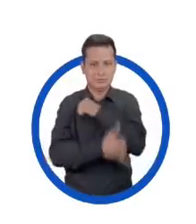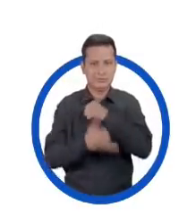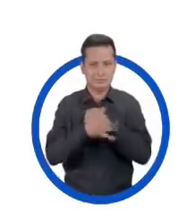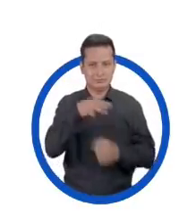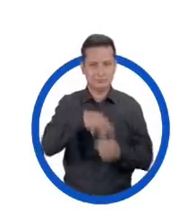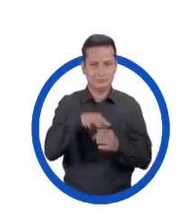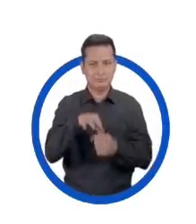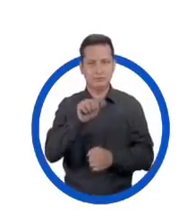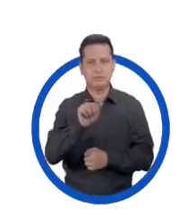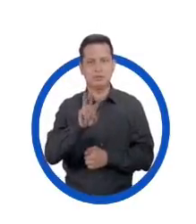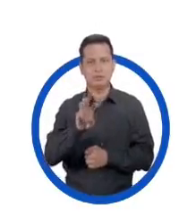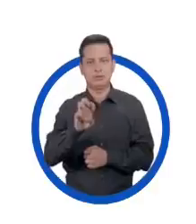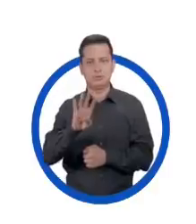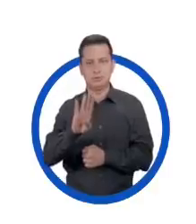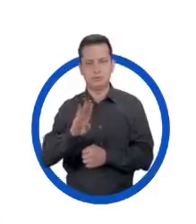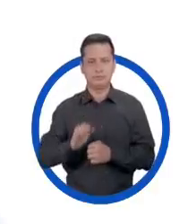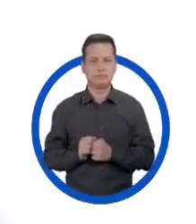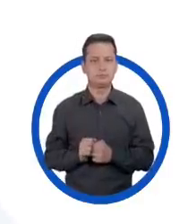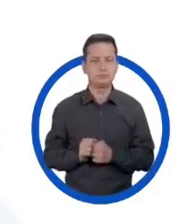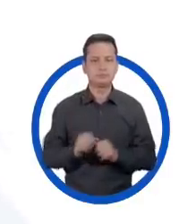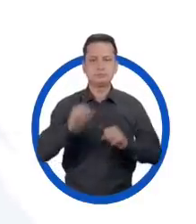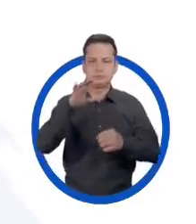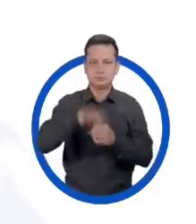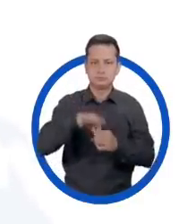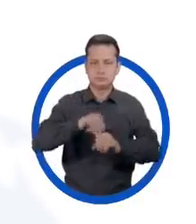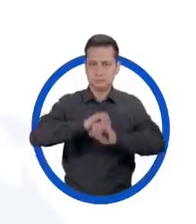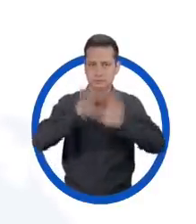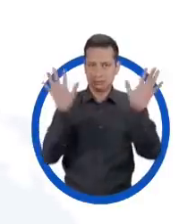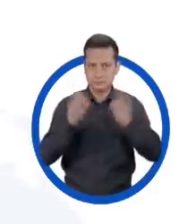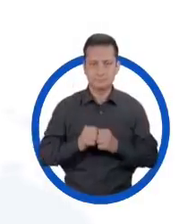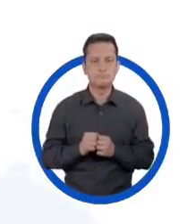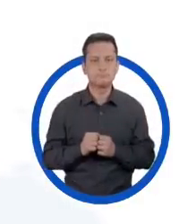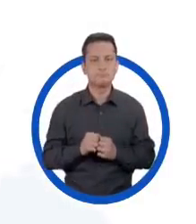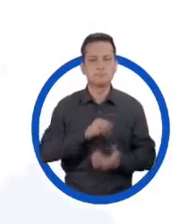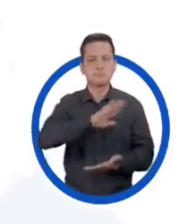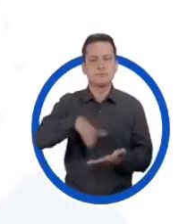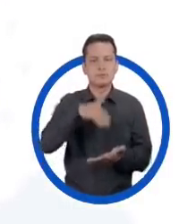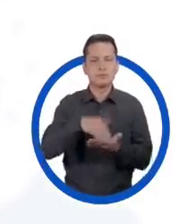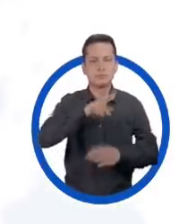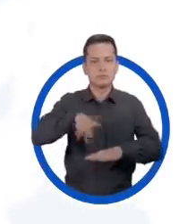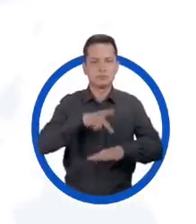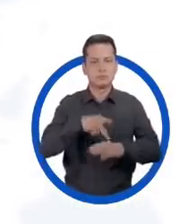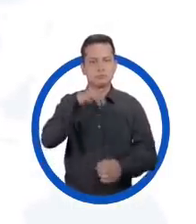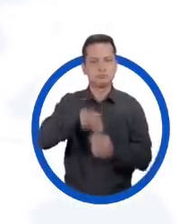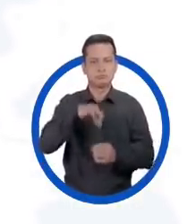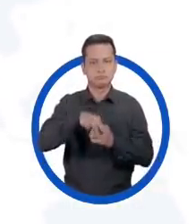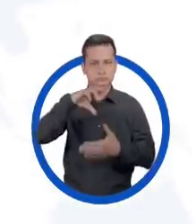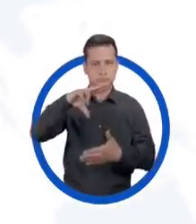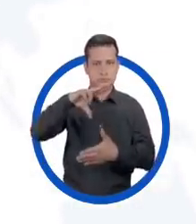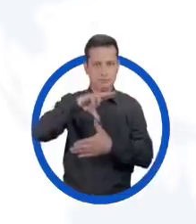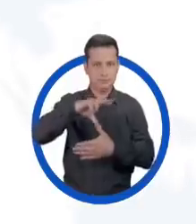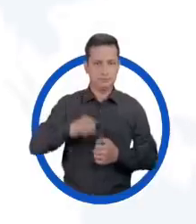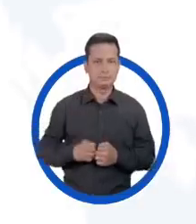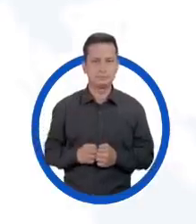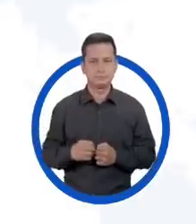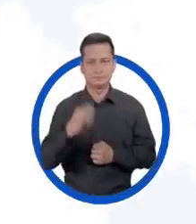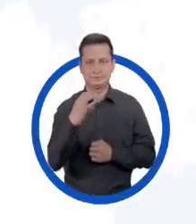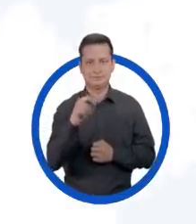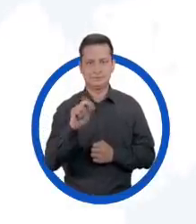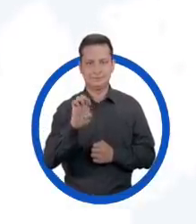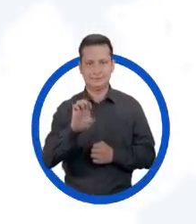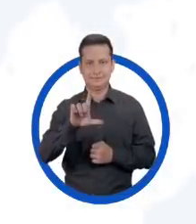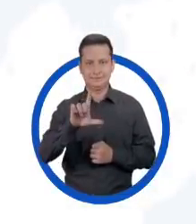Electorales, AWEB. Transparencia Electoral, Consejo de Expertos Electorales de Latinoamérica,